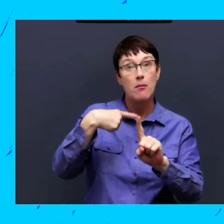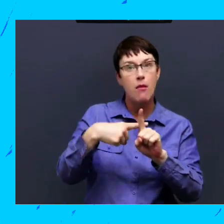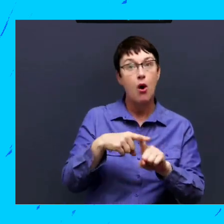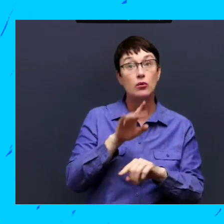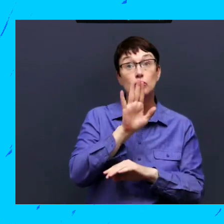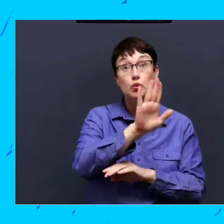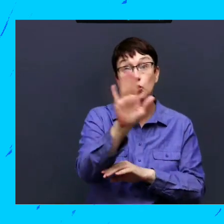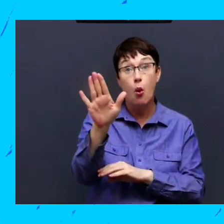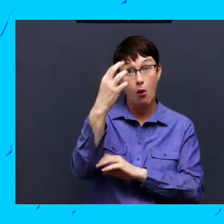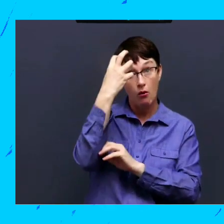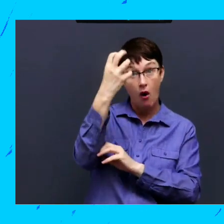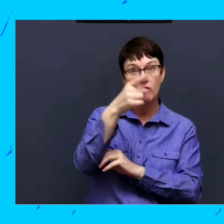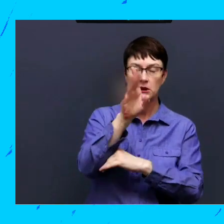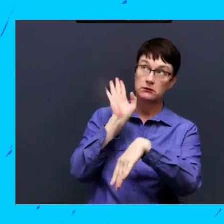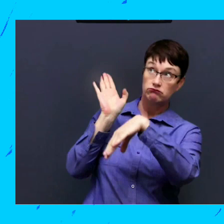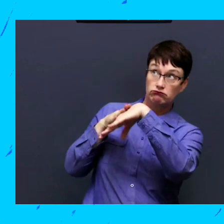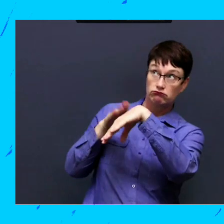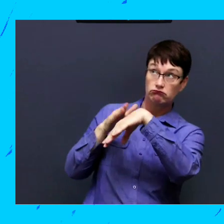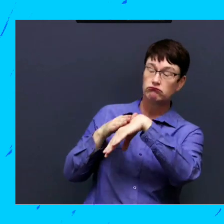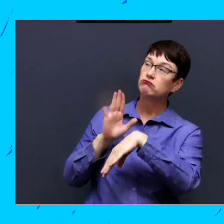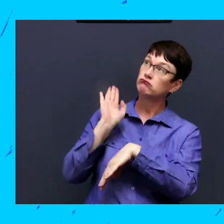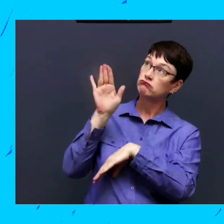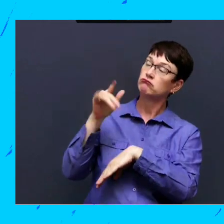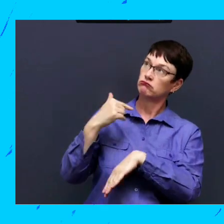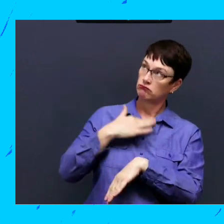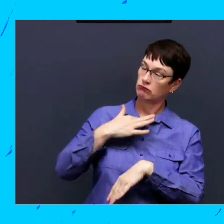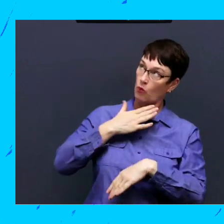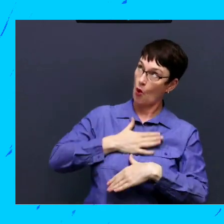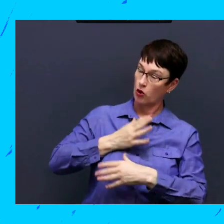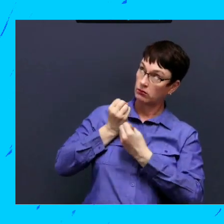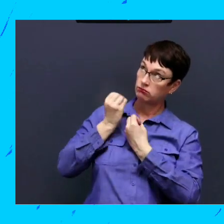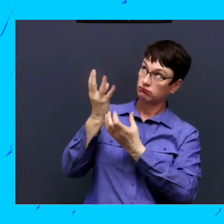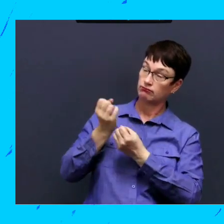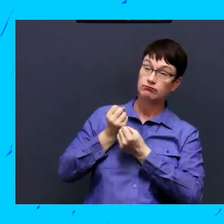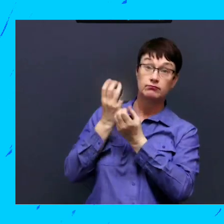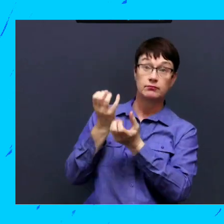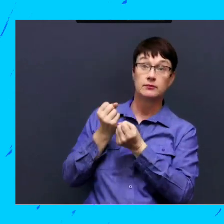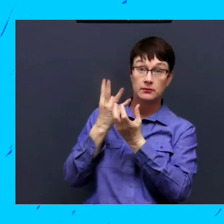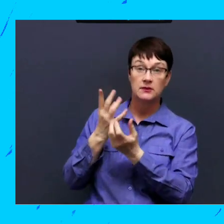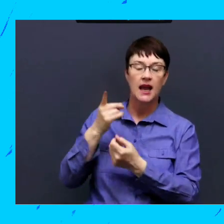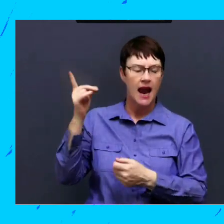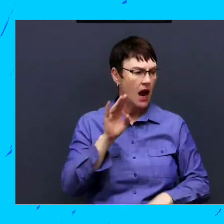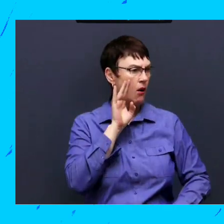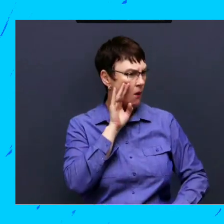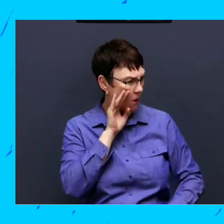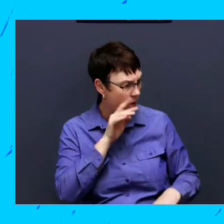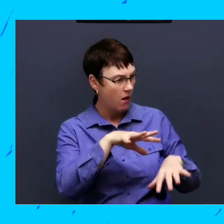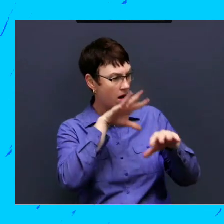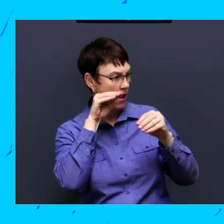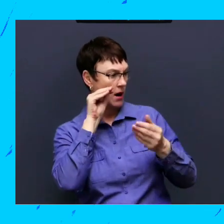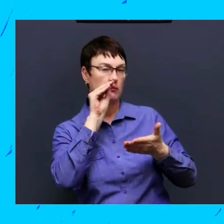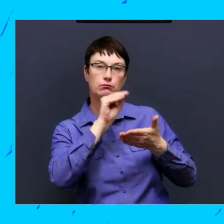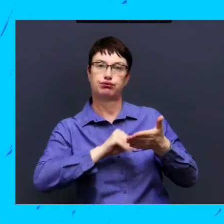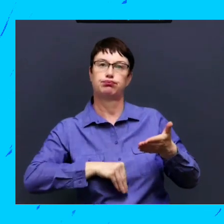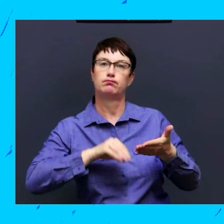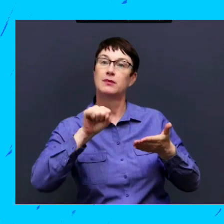participen en el proceso y que puedan incluir sus preocupaciones en estas